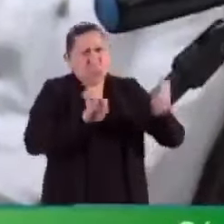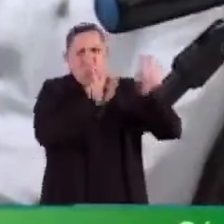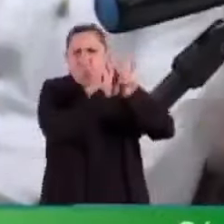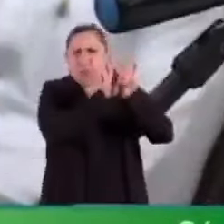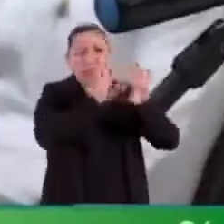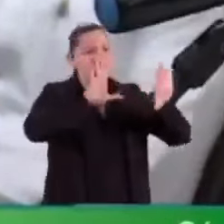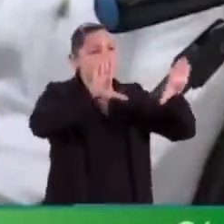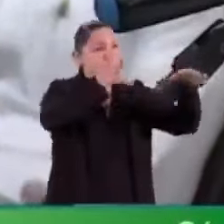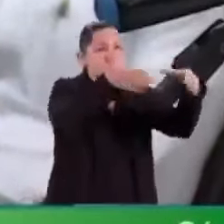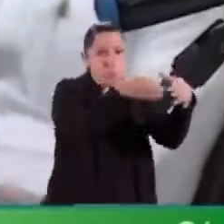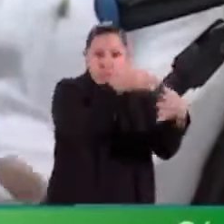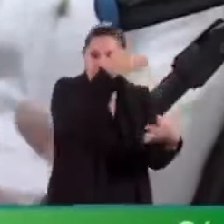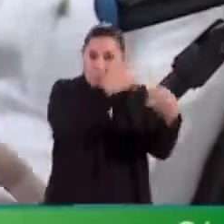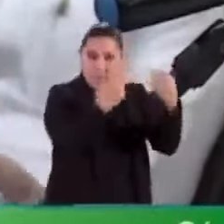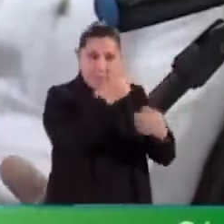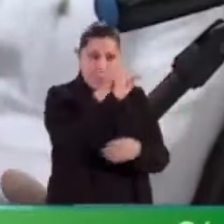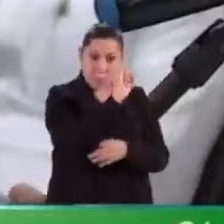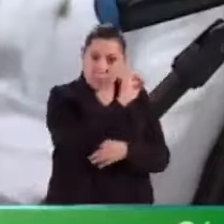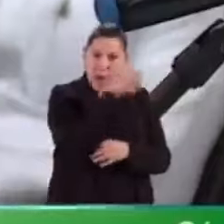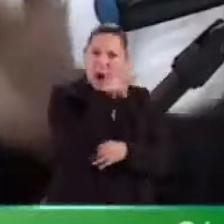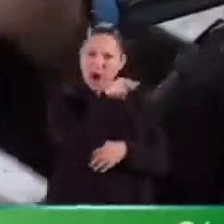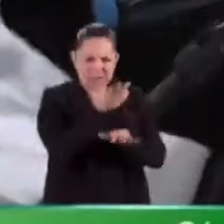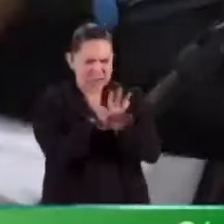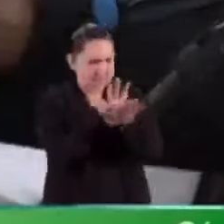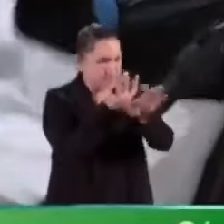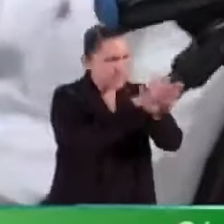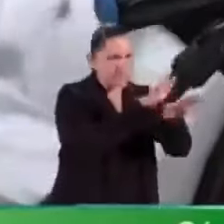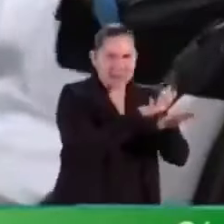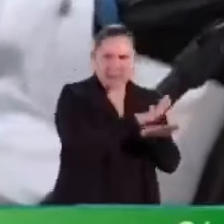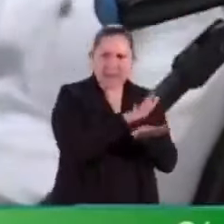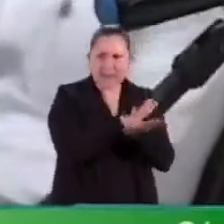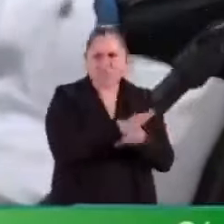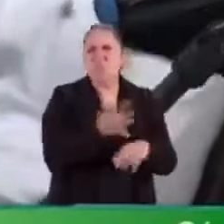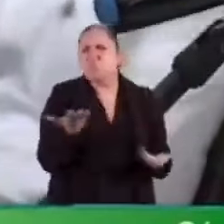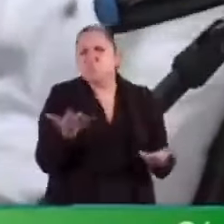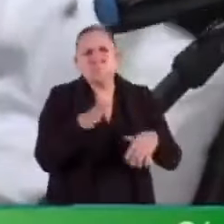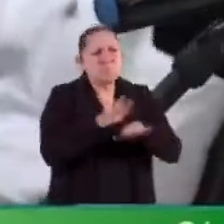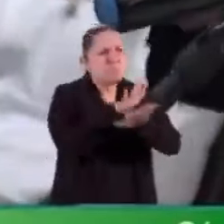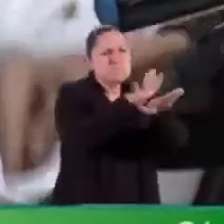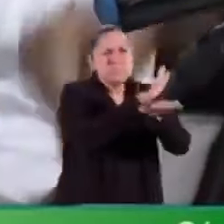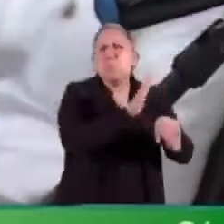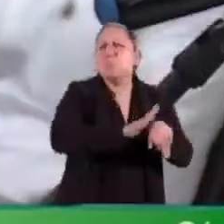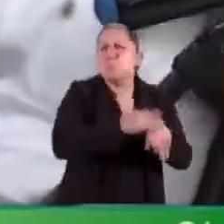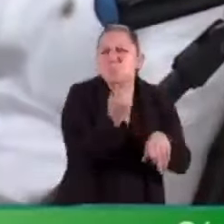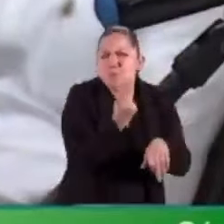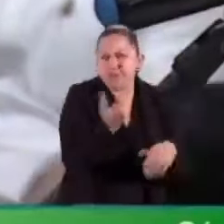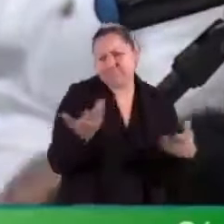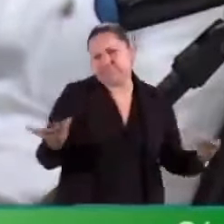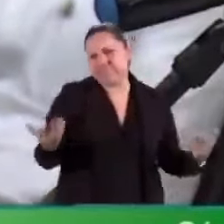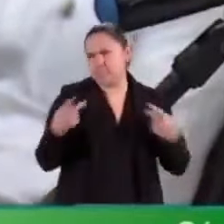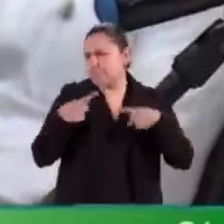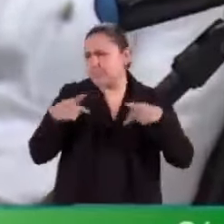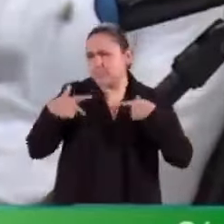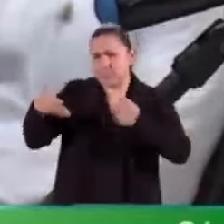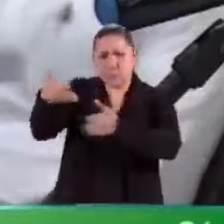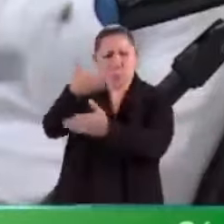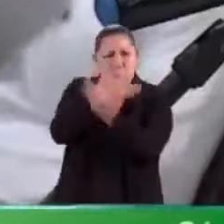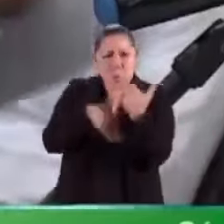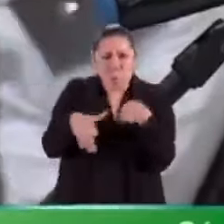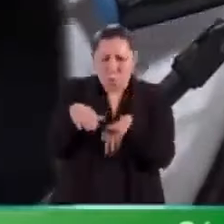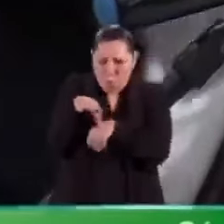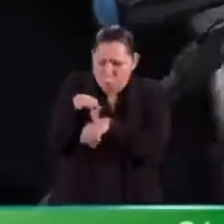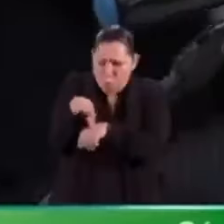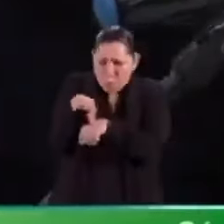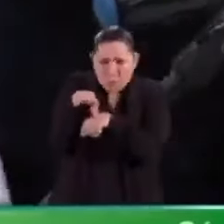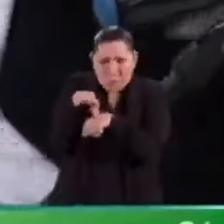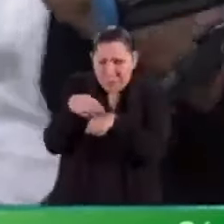Judicial. ¿Y por qué queremos reformarlo? Porque toda la gente lo sabe y lo sufre. Hoy tenemos un